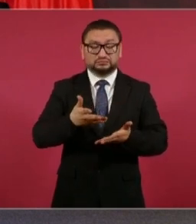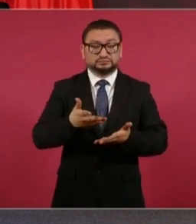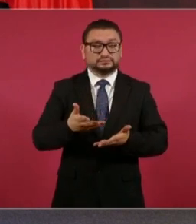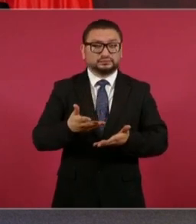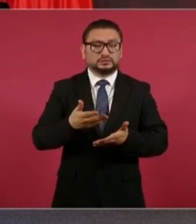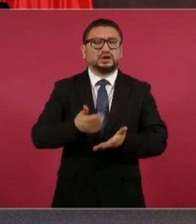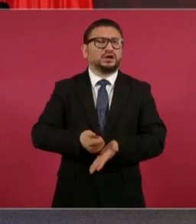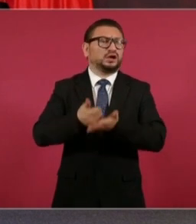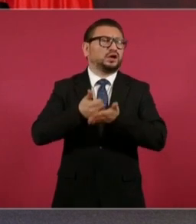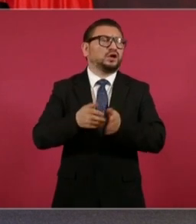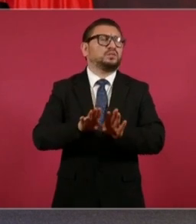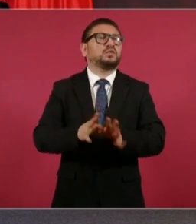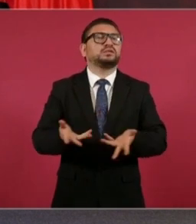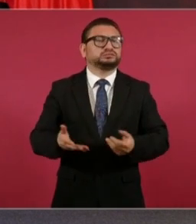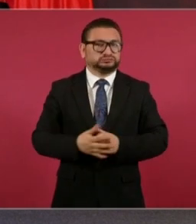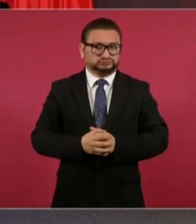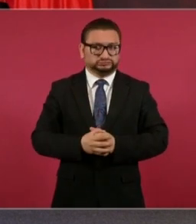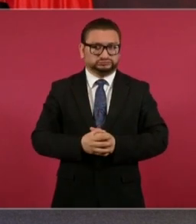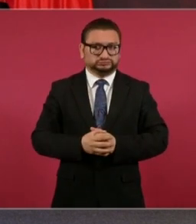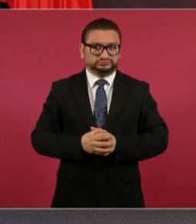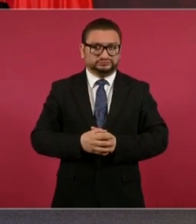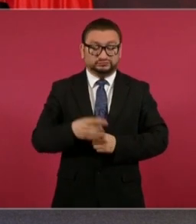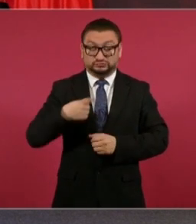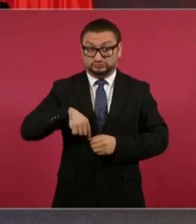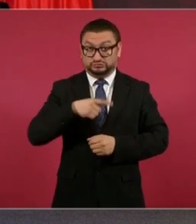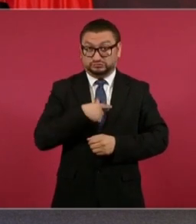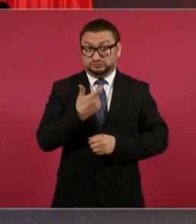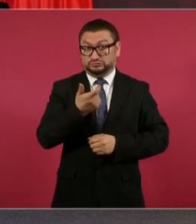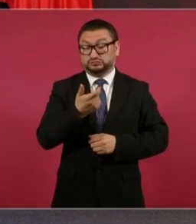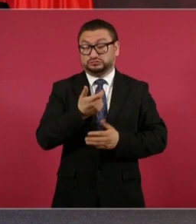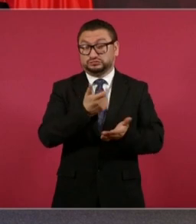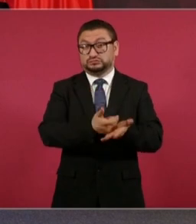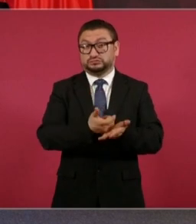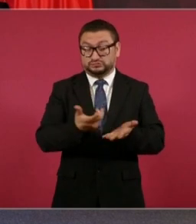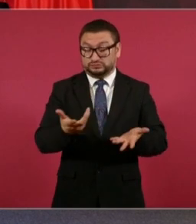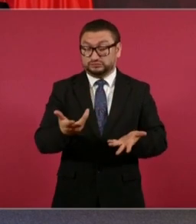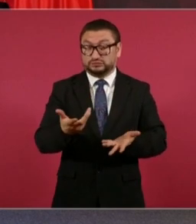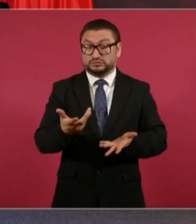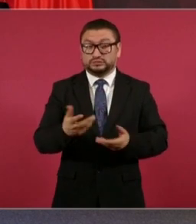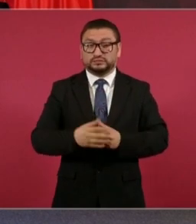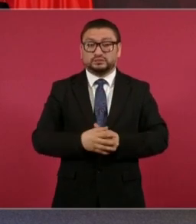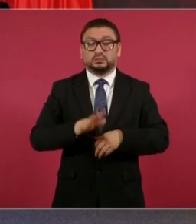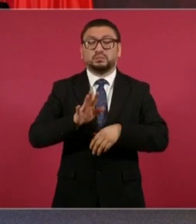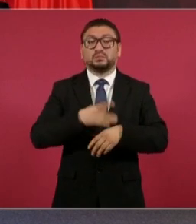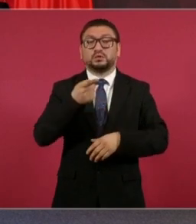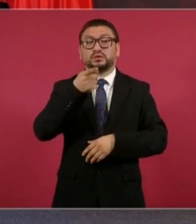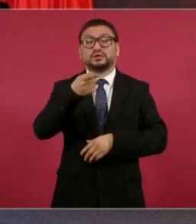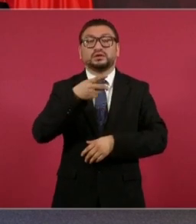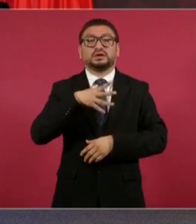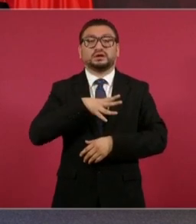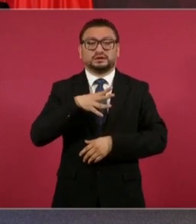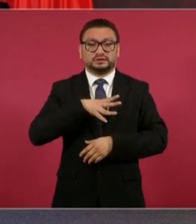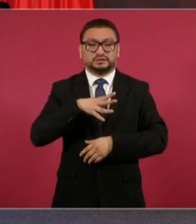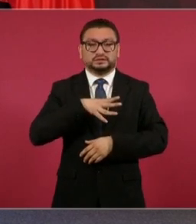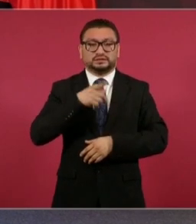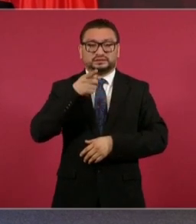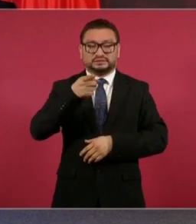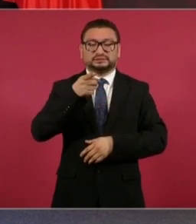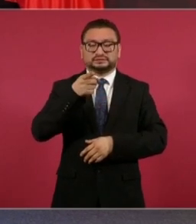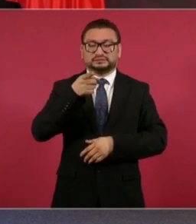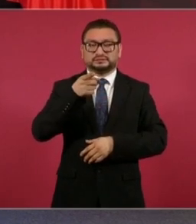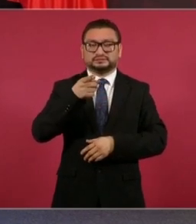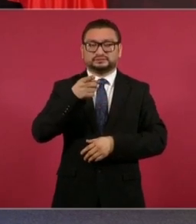coordinación qué nos cuesta porque tiene Estos